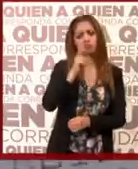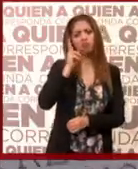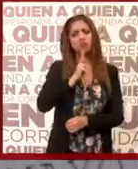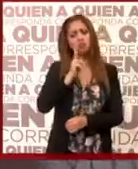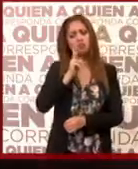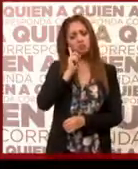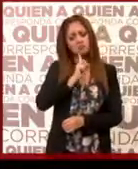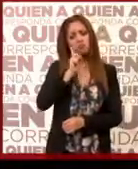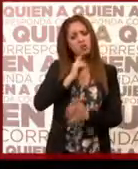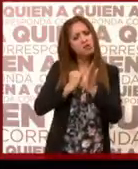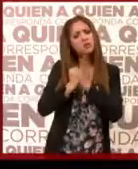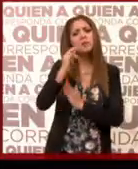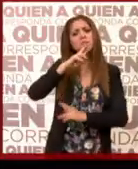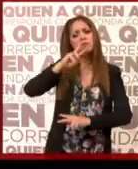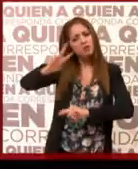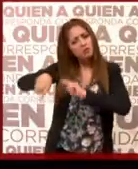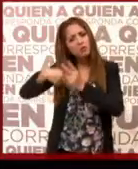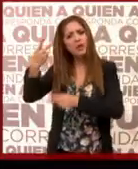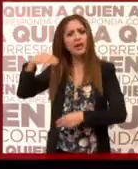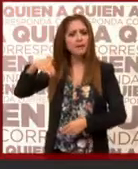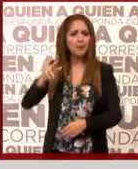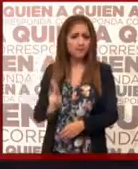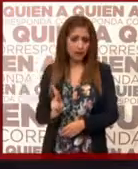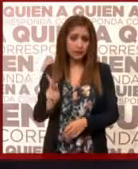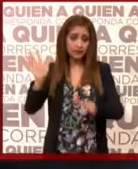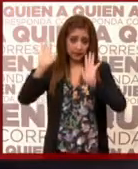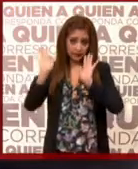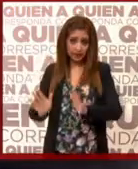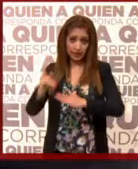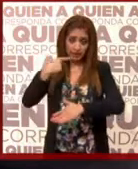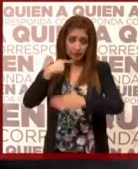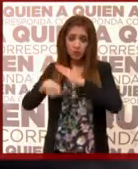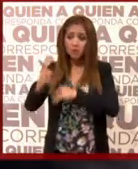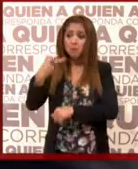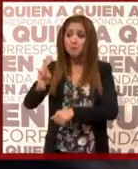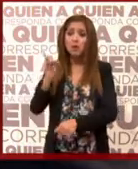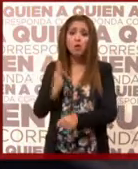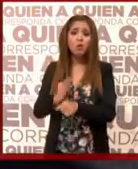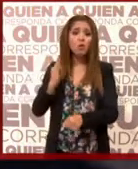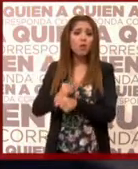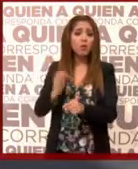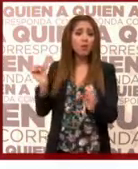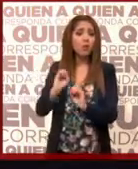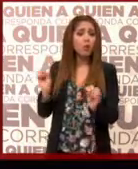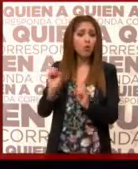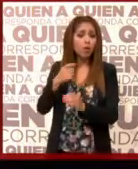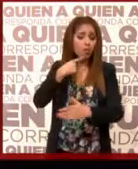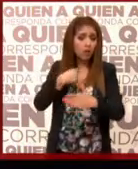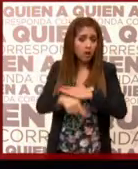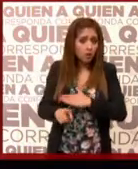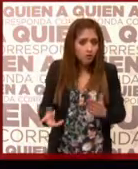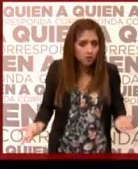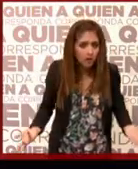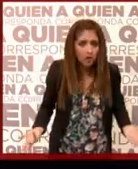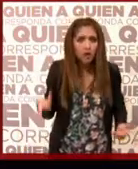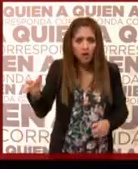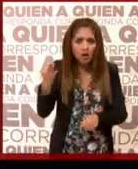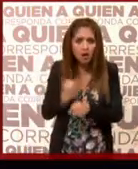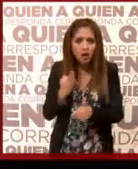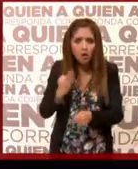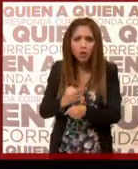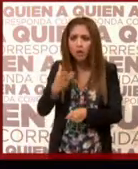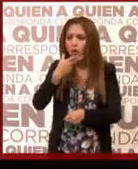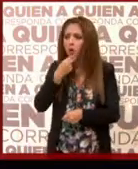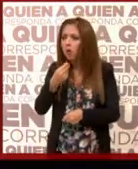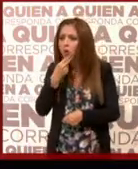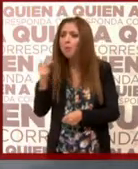Ministerio Público. Hice una denuncia, pero hasta ahorita no me han dado solución. Tiene más de 2 meses que yo hice esa denuncia. Hasta ahorita nunca han citado al señor,